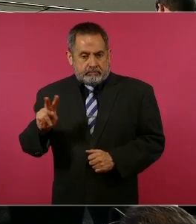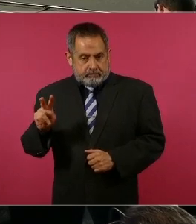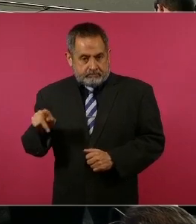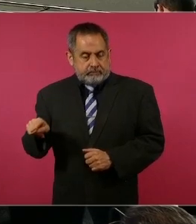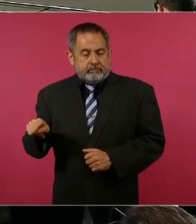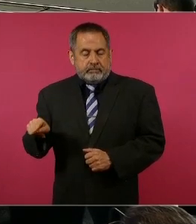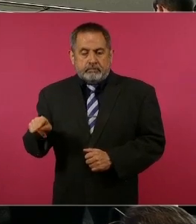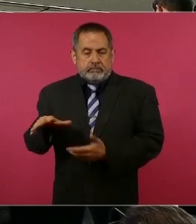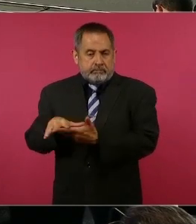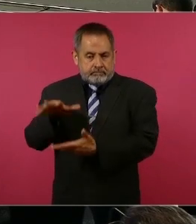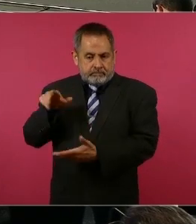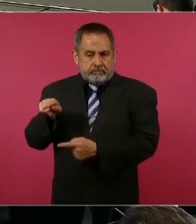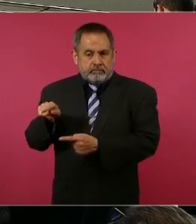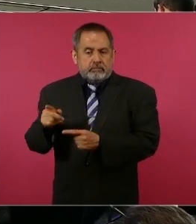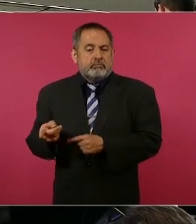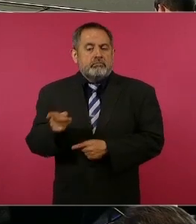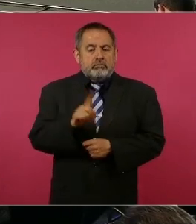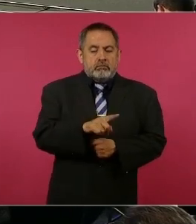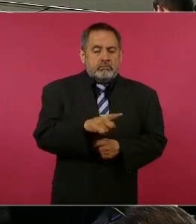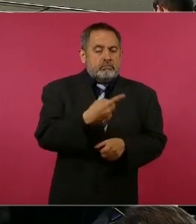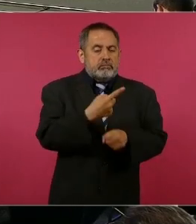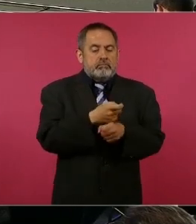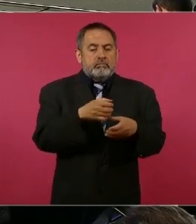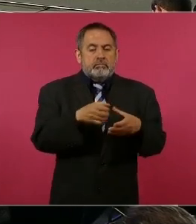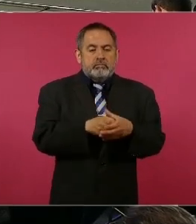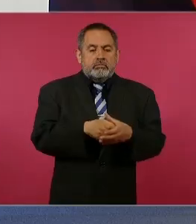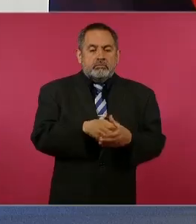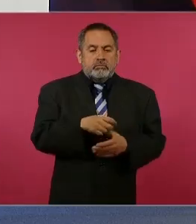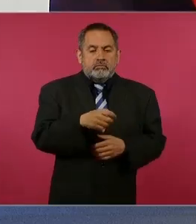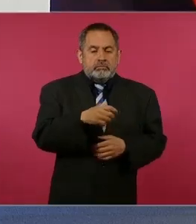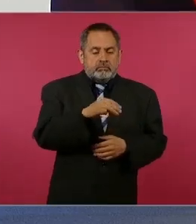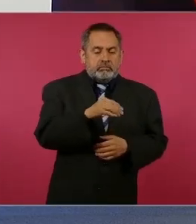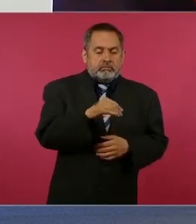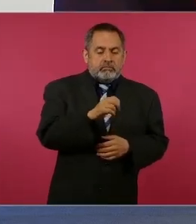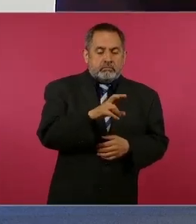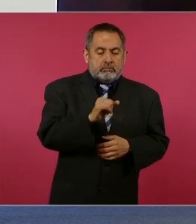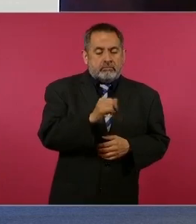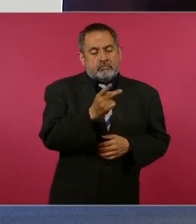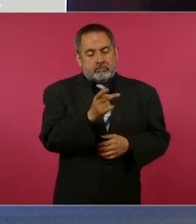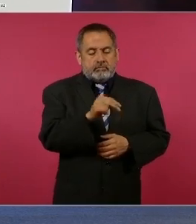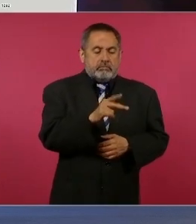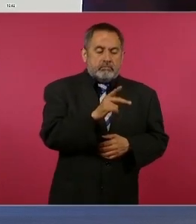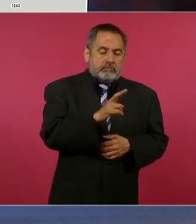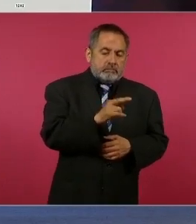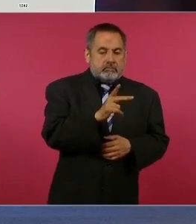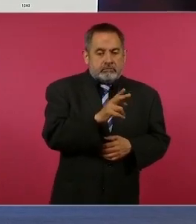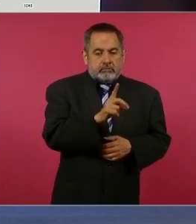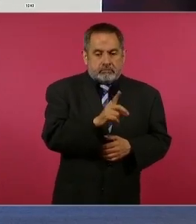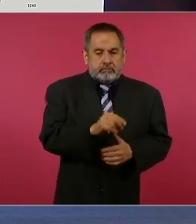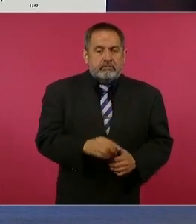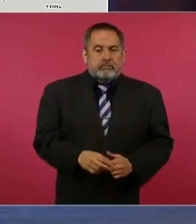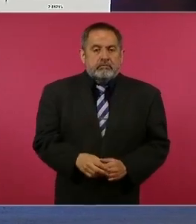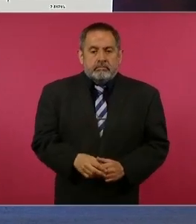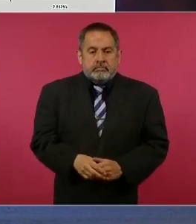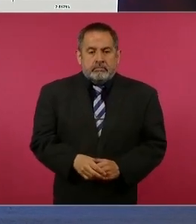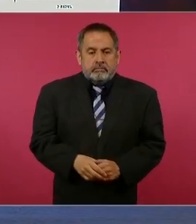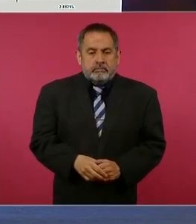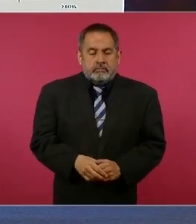por mayoría y por primera minoría, PAN, PRI, PRD. Adelante.